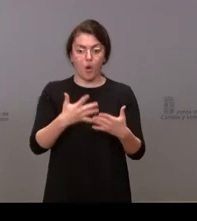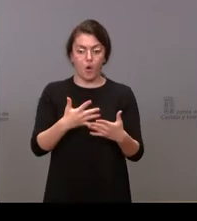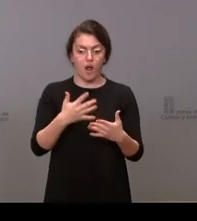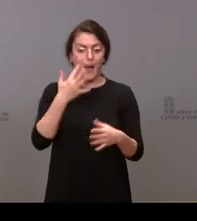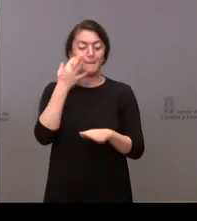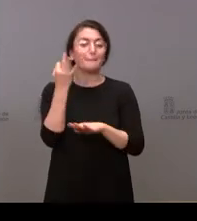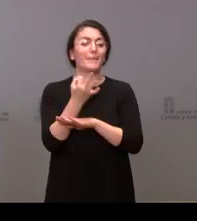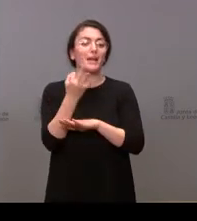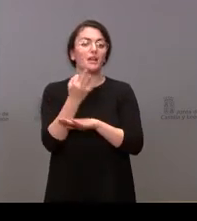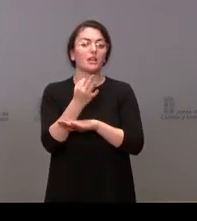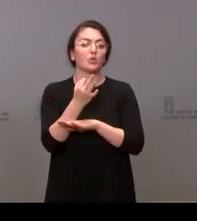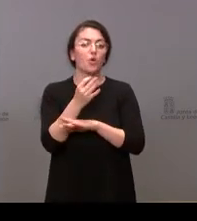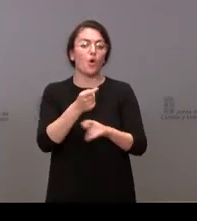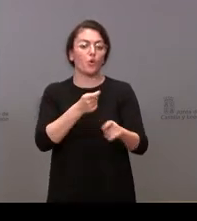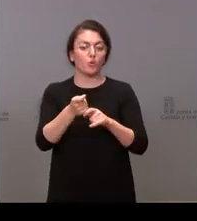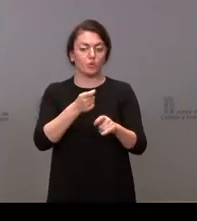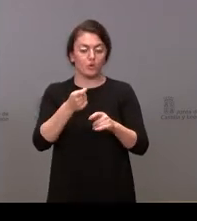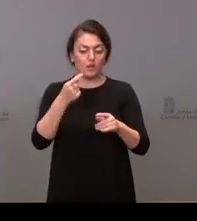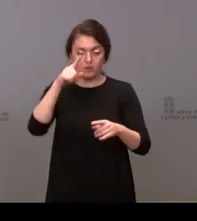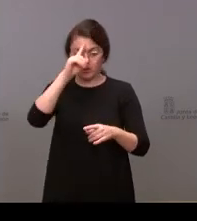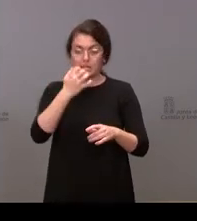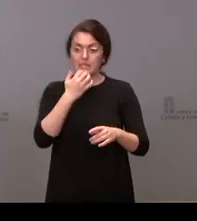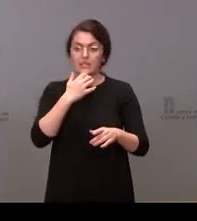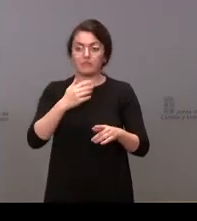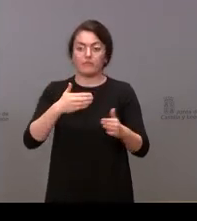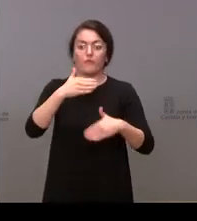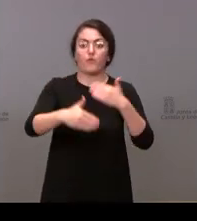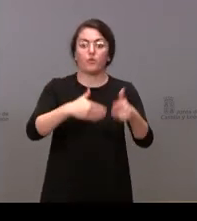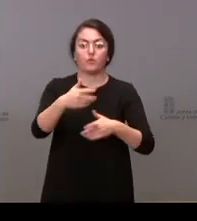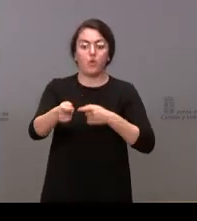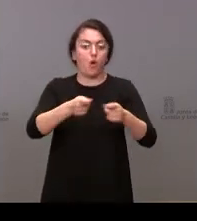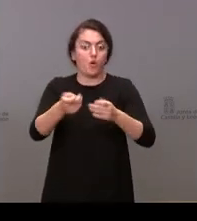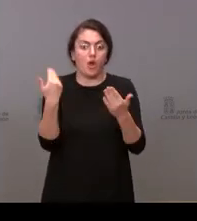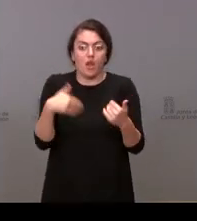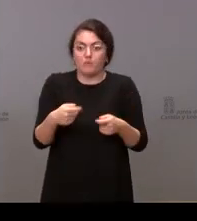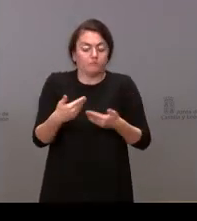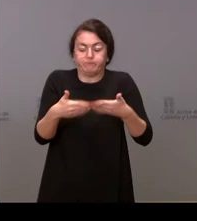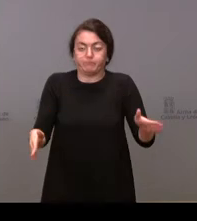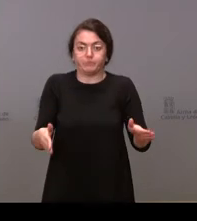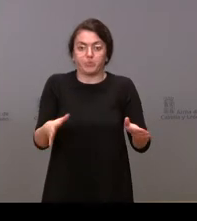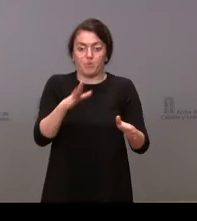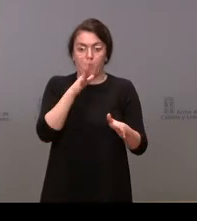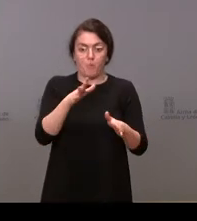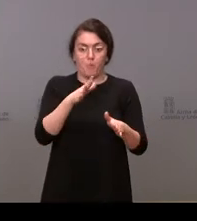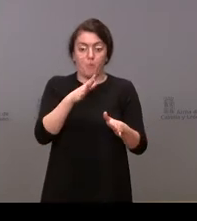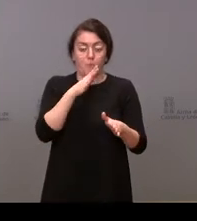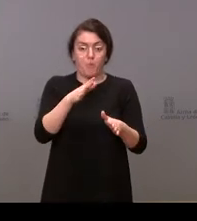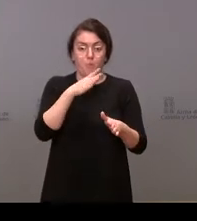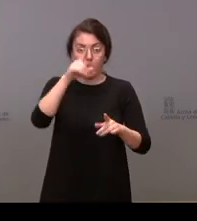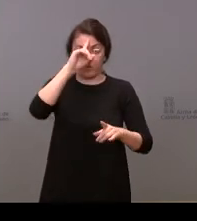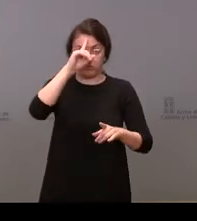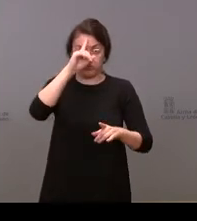los próximos días o semanas debido al aumento de la incidencia y de la baja trazabilidad en algunas provincias. Y luego, de cara a